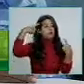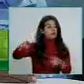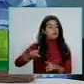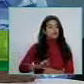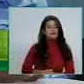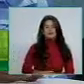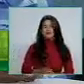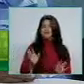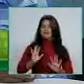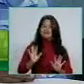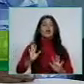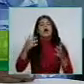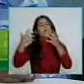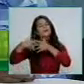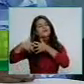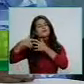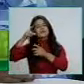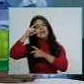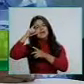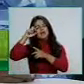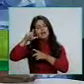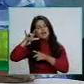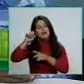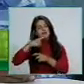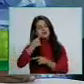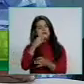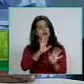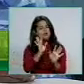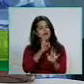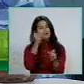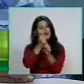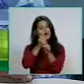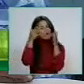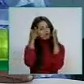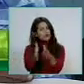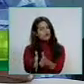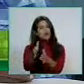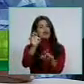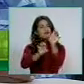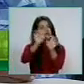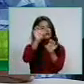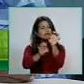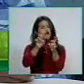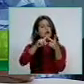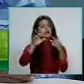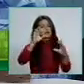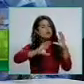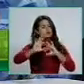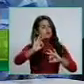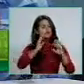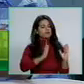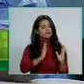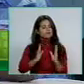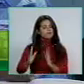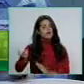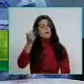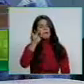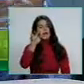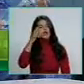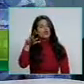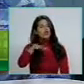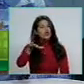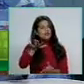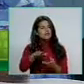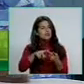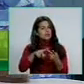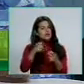eso. Corpo Miranda ha venido haciendo un trabajo de diagnóstico científico para verificar realmente dónde están colocados, cuál es